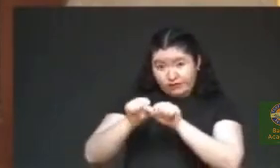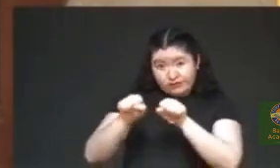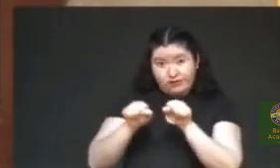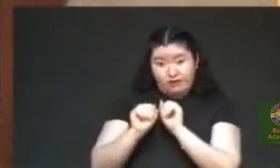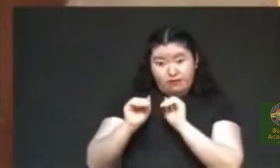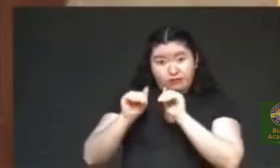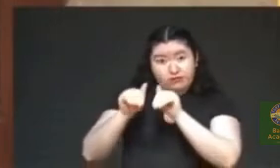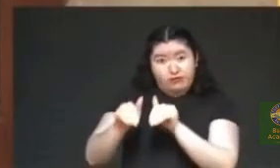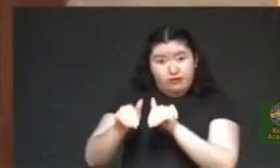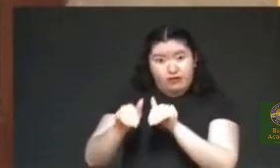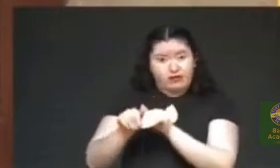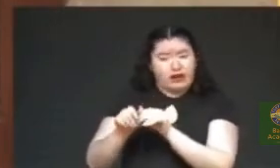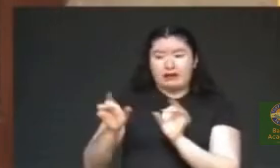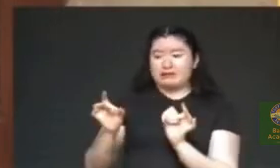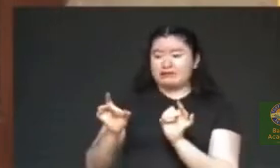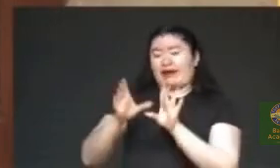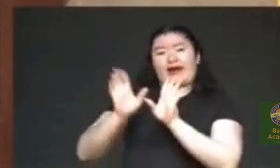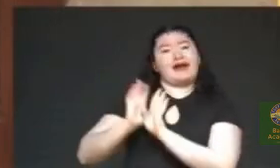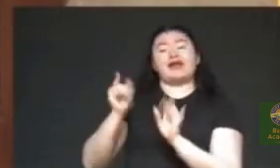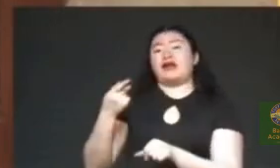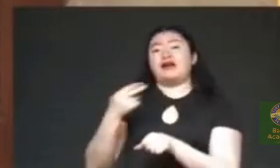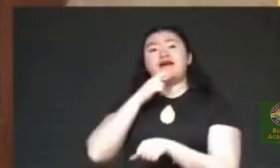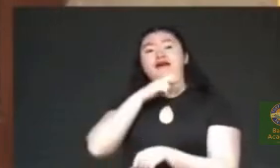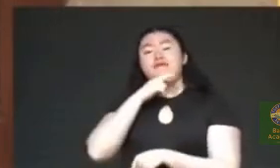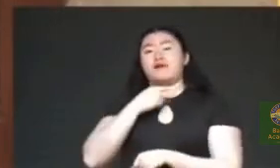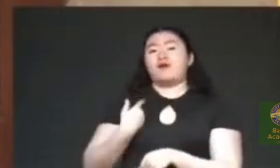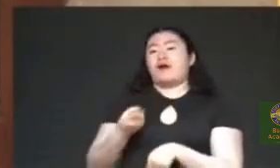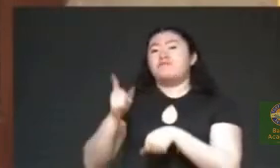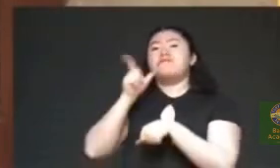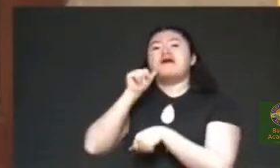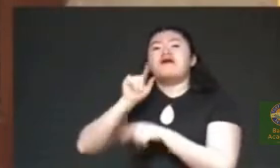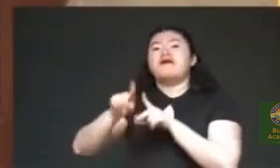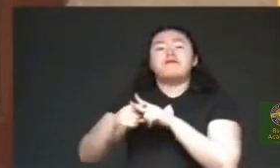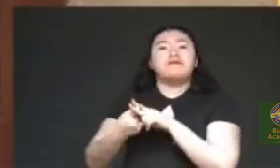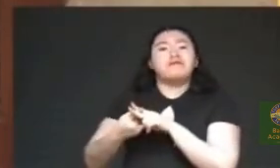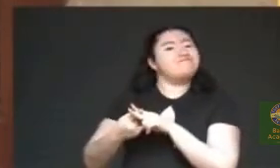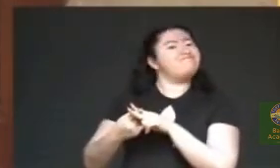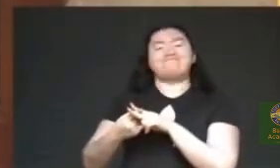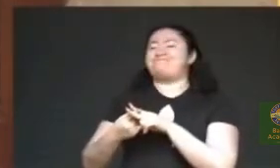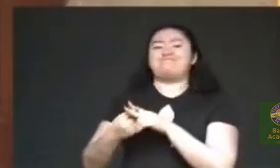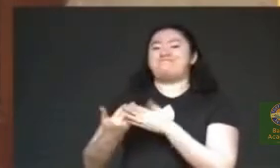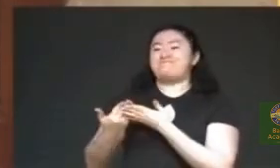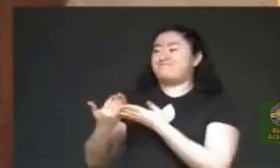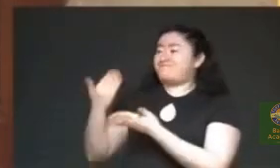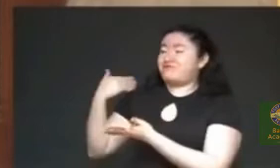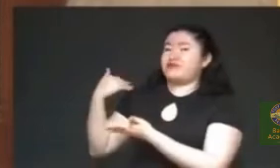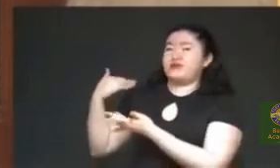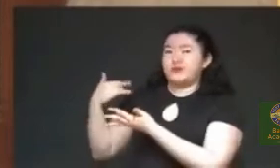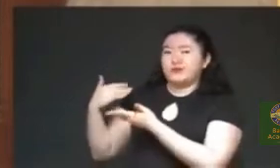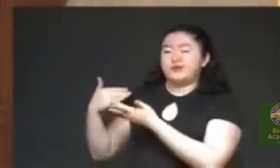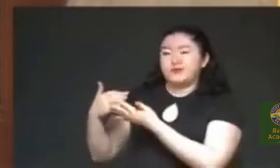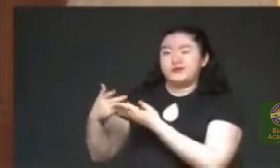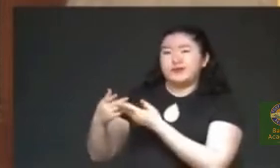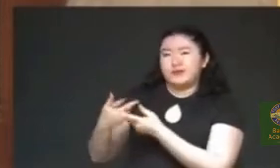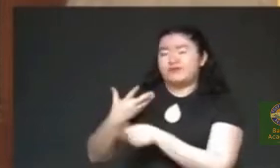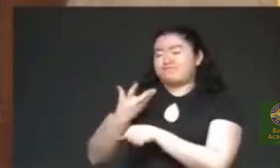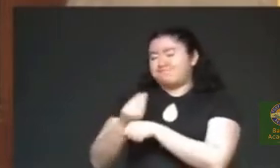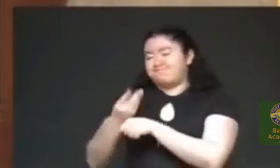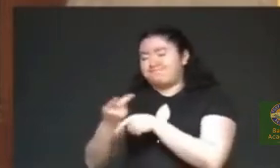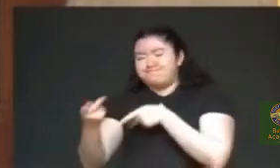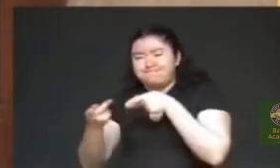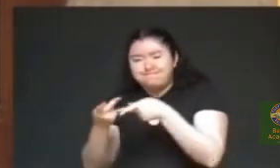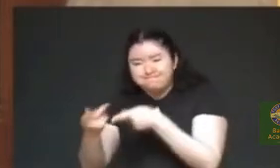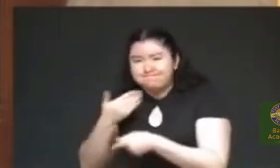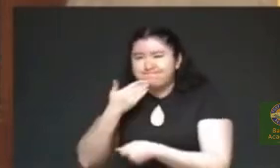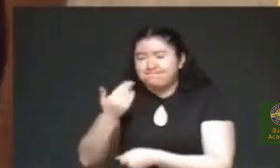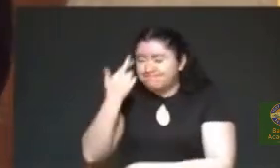de un día para otro, es algo que llevamos preparando mucho tiempo, que se cuentan con los protocolos, que se ha avanzado